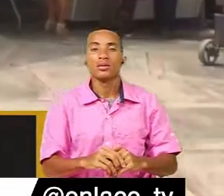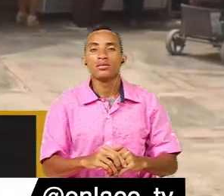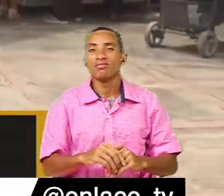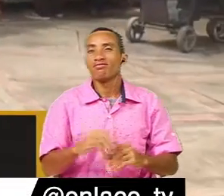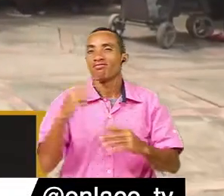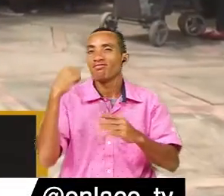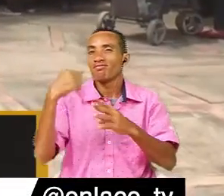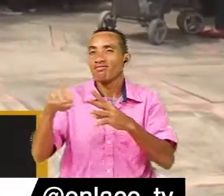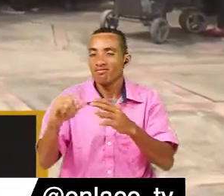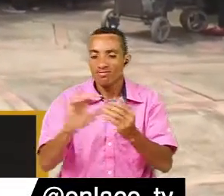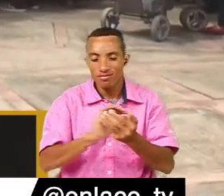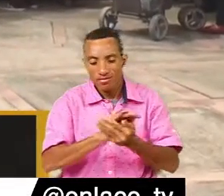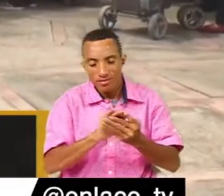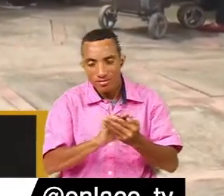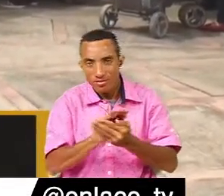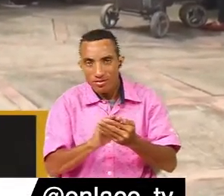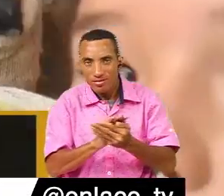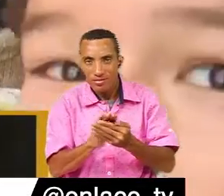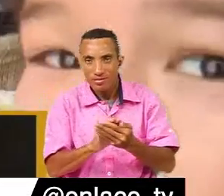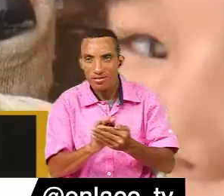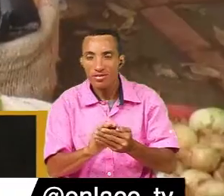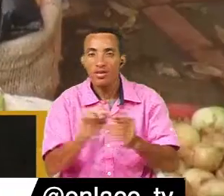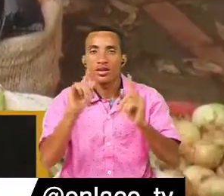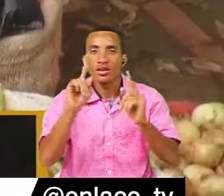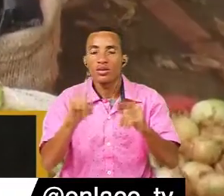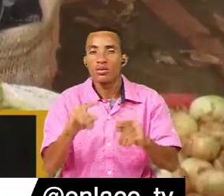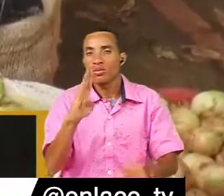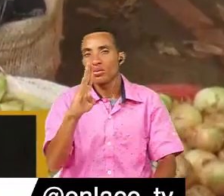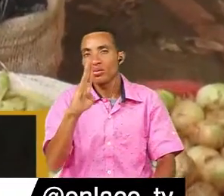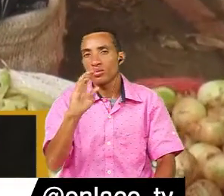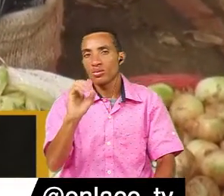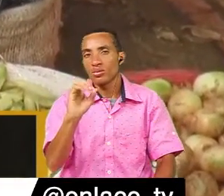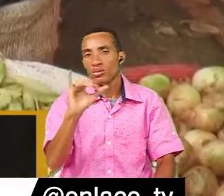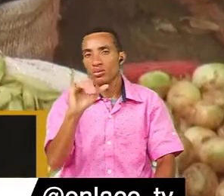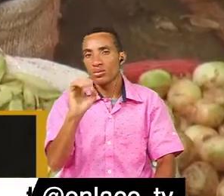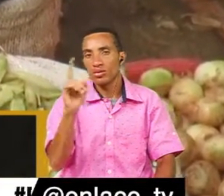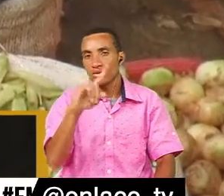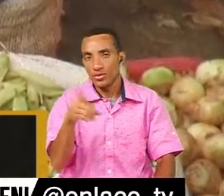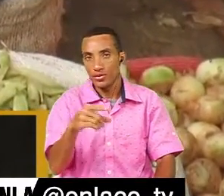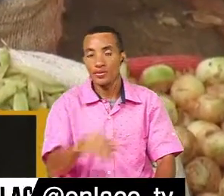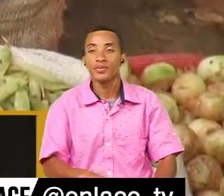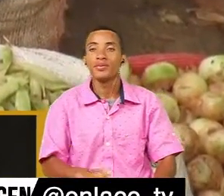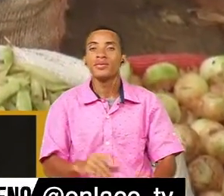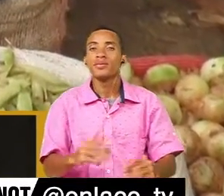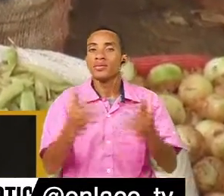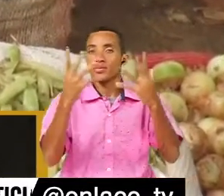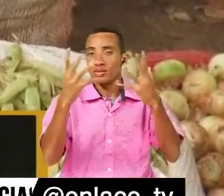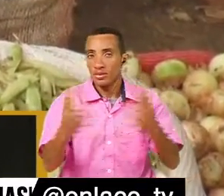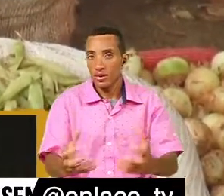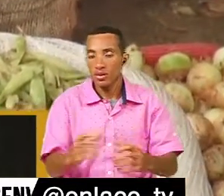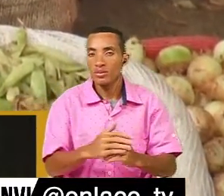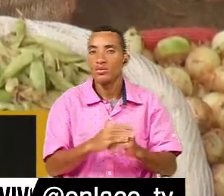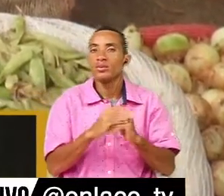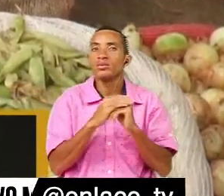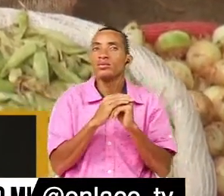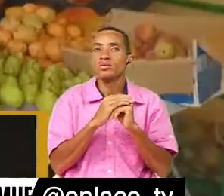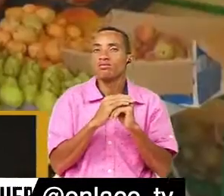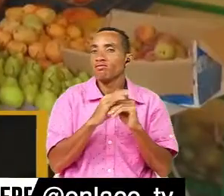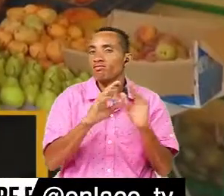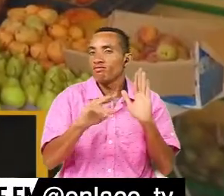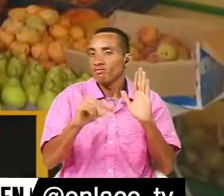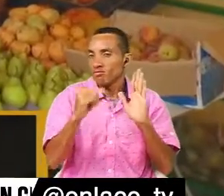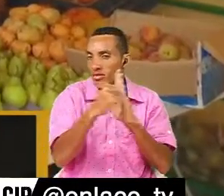todo lo de bollos y todos los sistemas de panificación propio del área rural. y queremos institucionalizarlo ya sea cada mes, cada 15